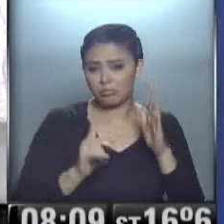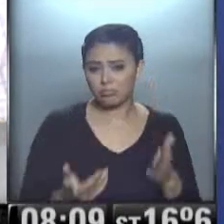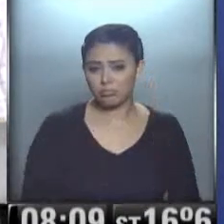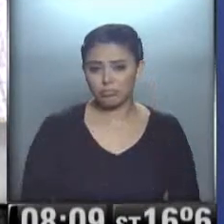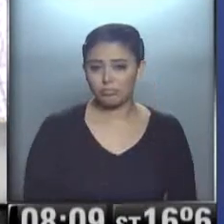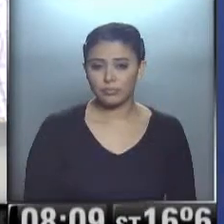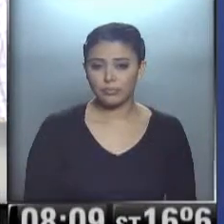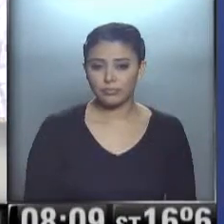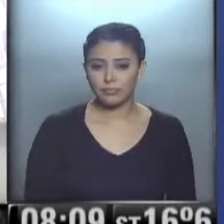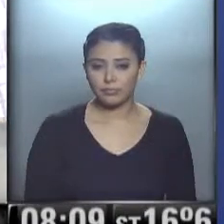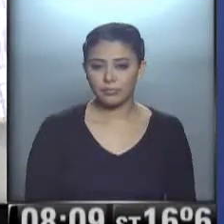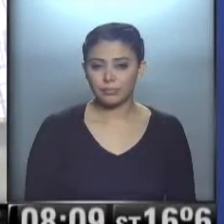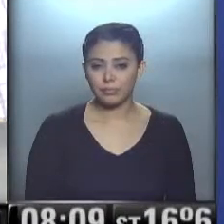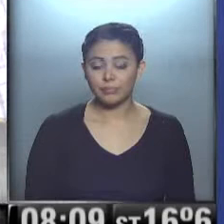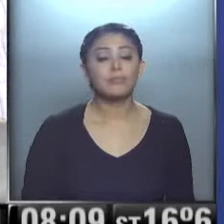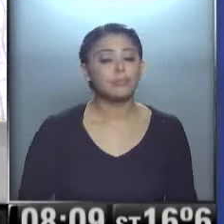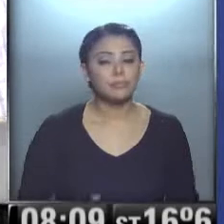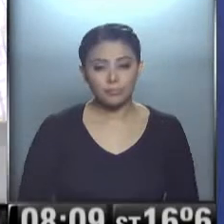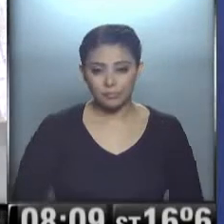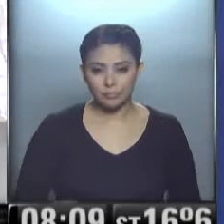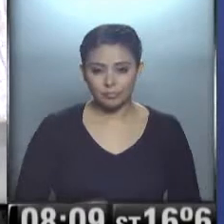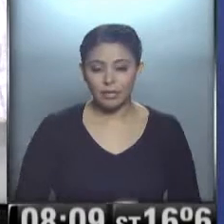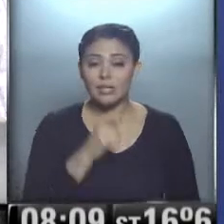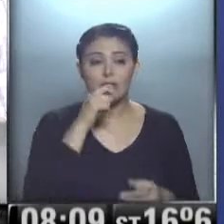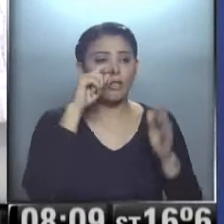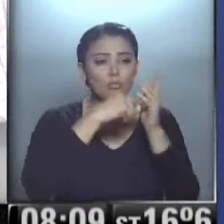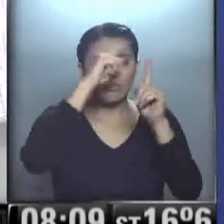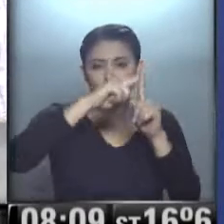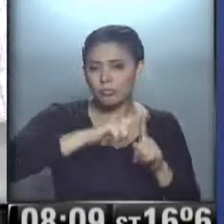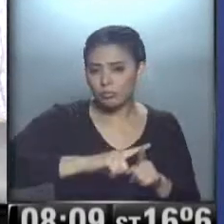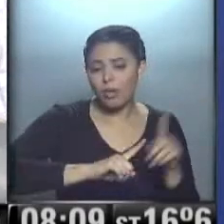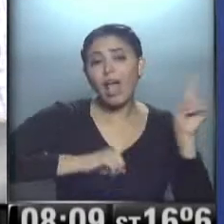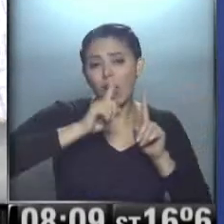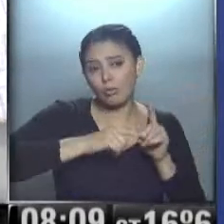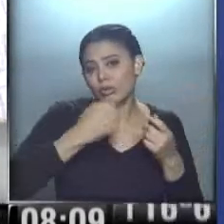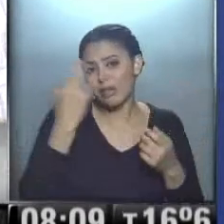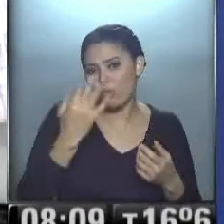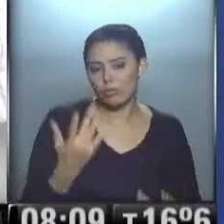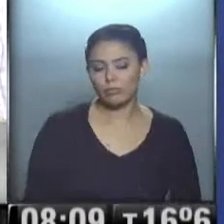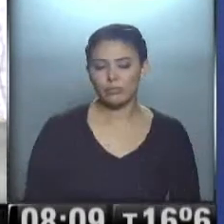la suma de puntos siempre se va, alguno la va a hacer.